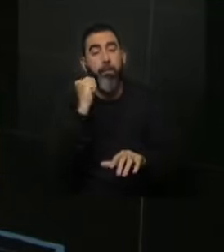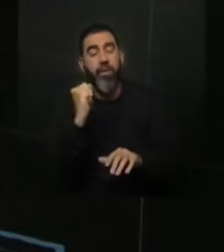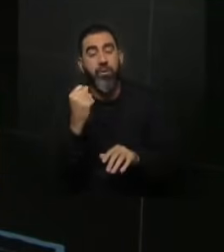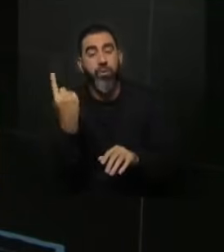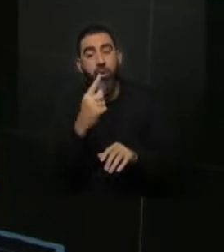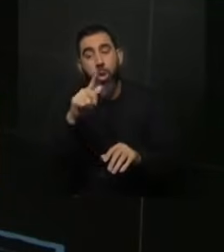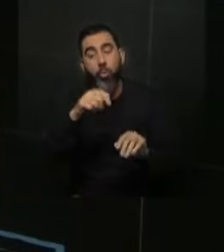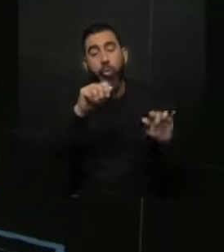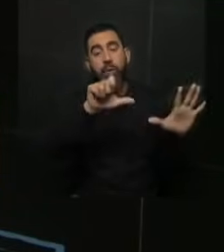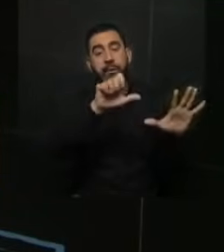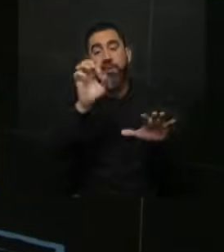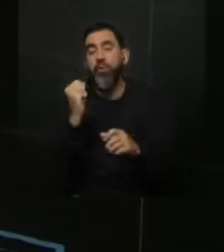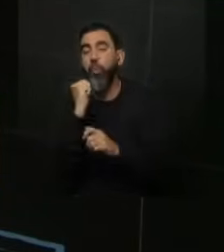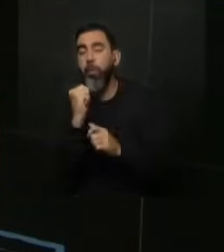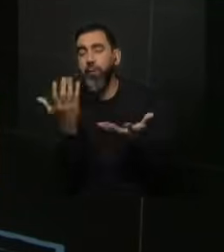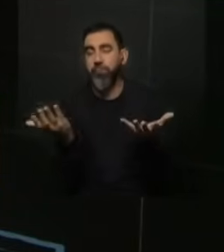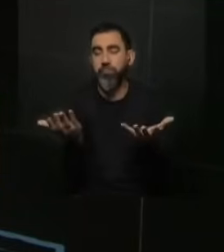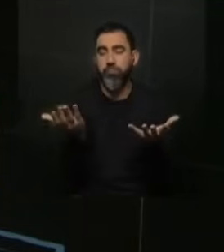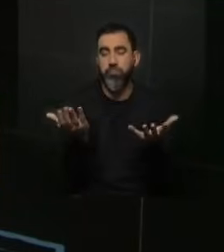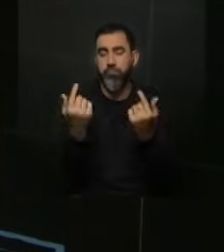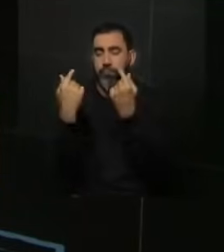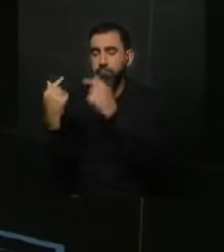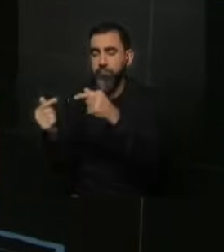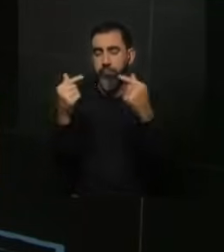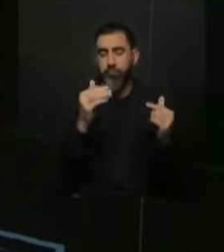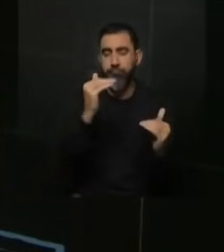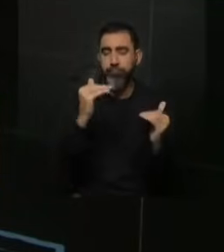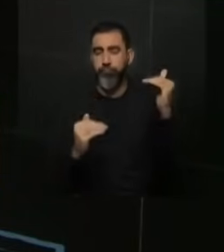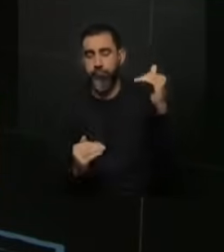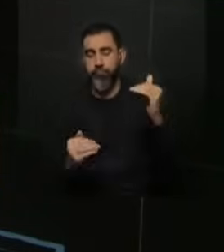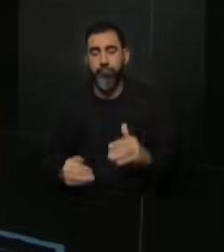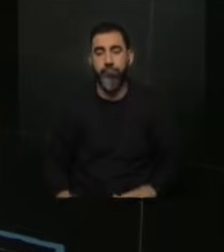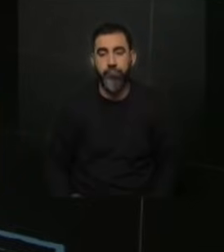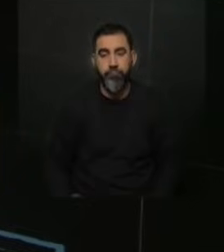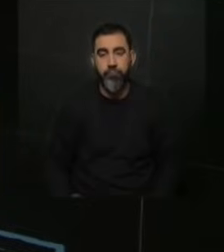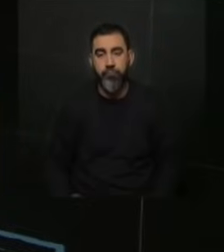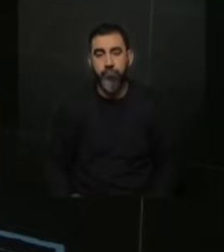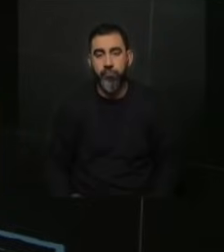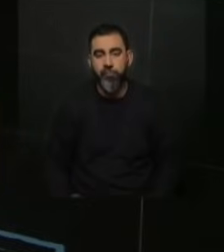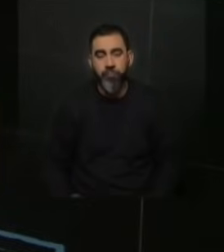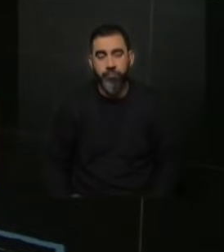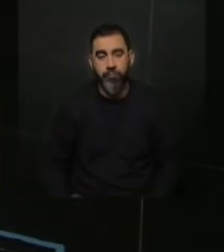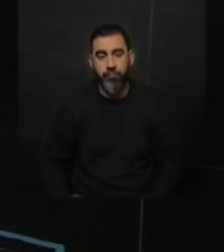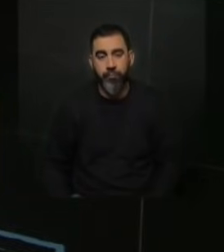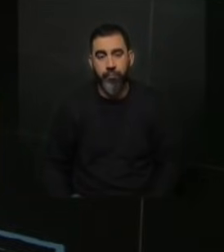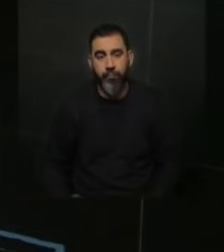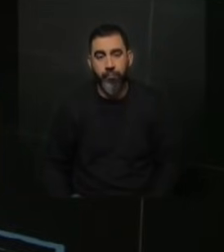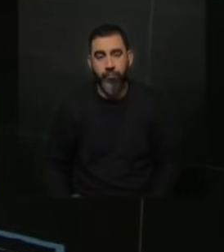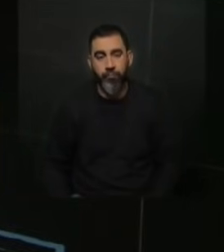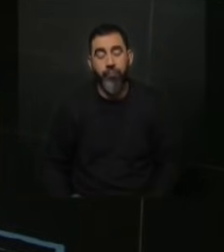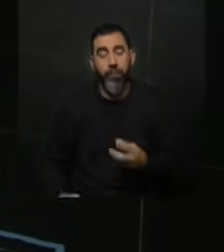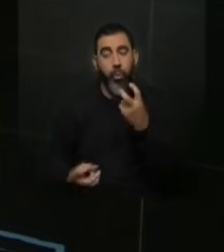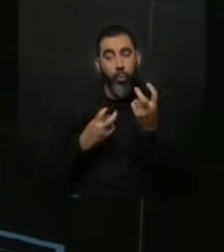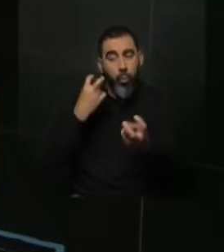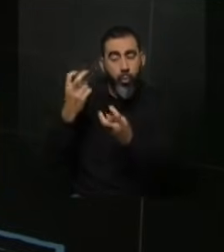600 Entonces eso genera naturalmente una situación compleja en las arcas del partido estamos trat Exacto que estamos